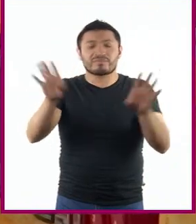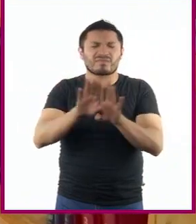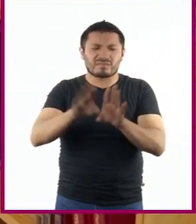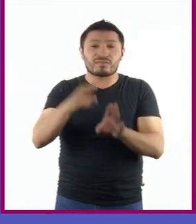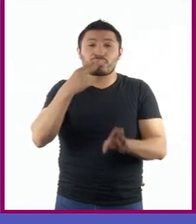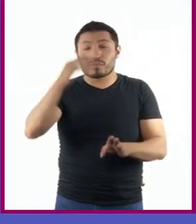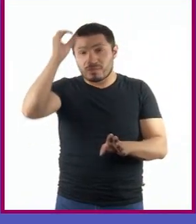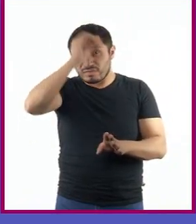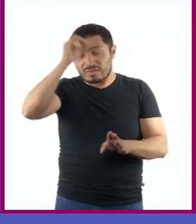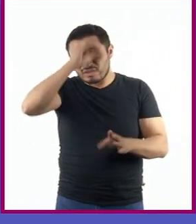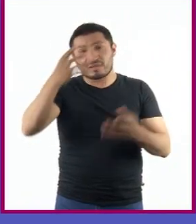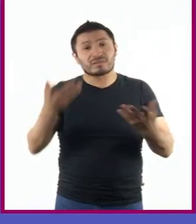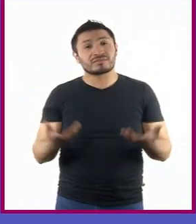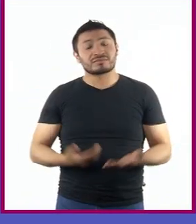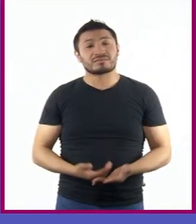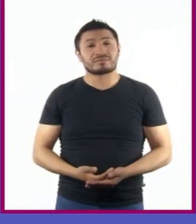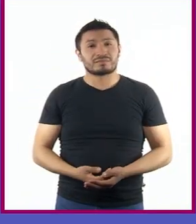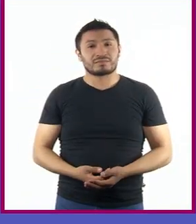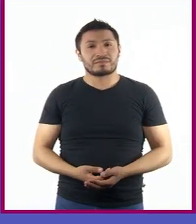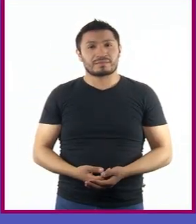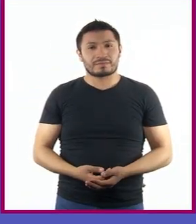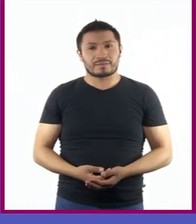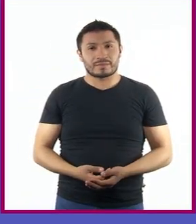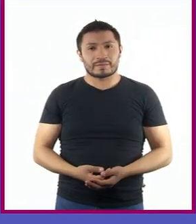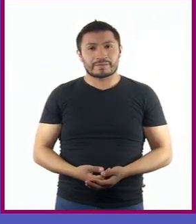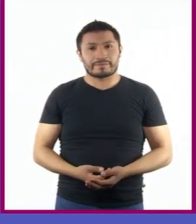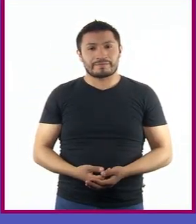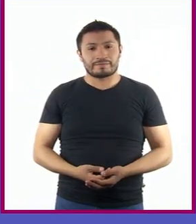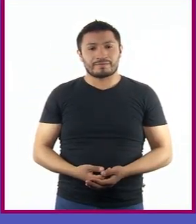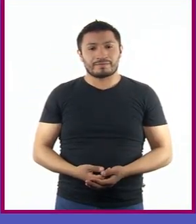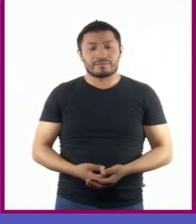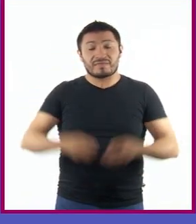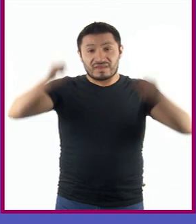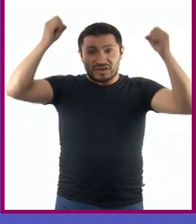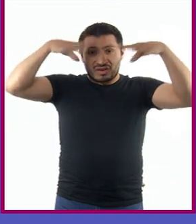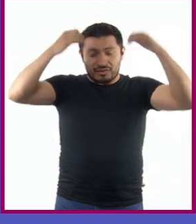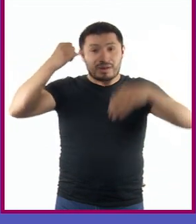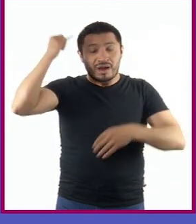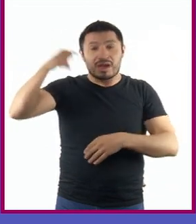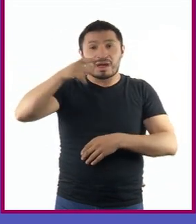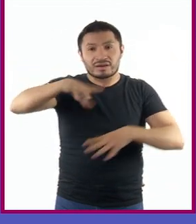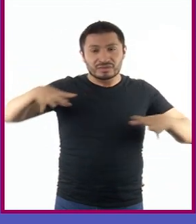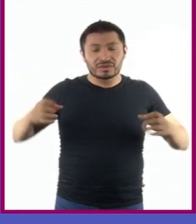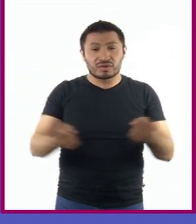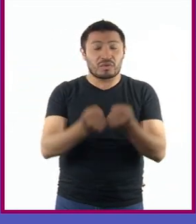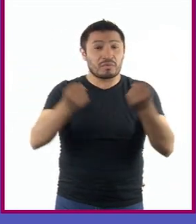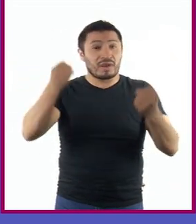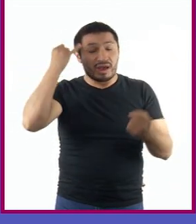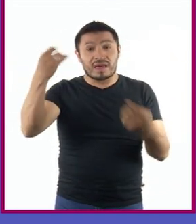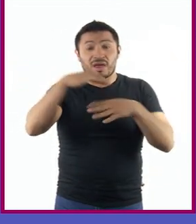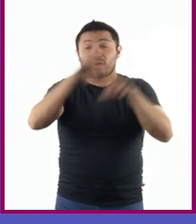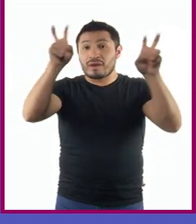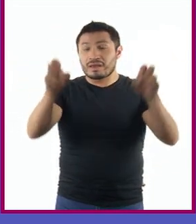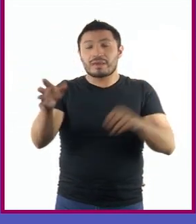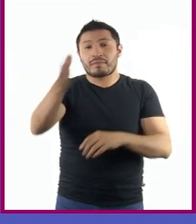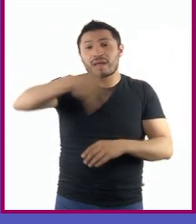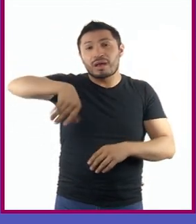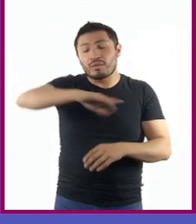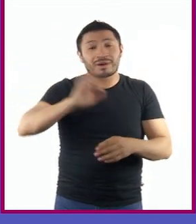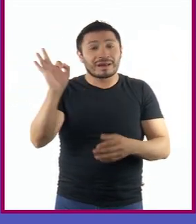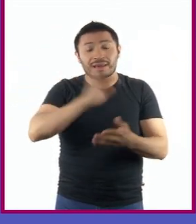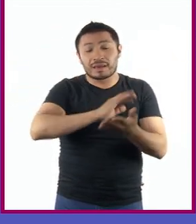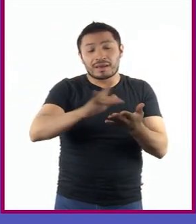una opinión? Con la lluvia de ideas pueden recuperar lo que sepan sobre este tema, buscar si han leído algo en